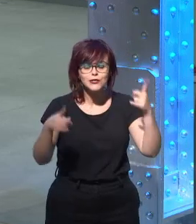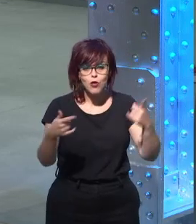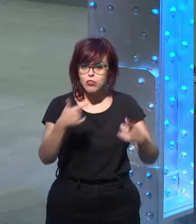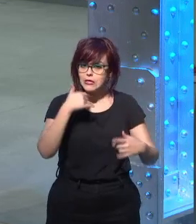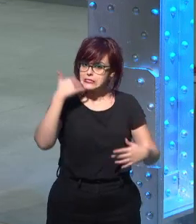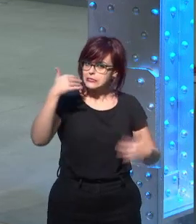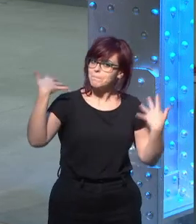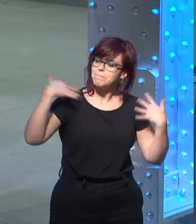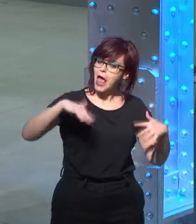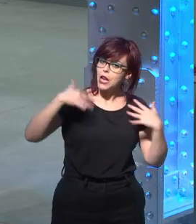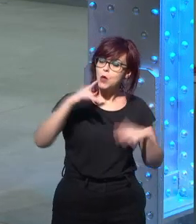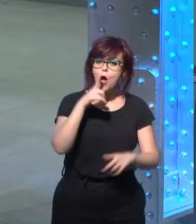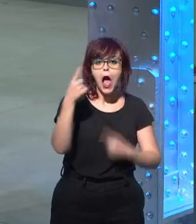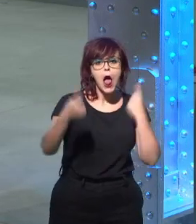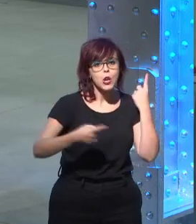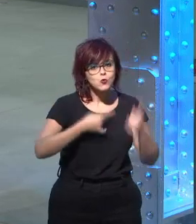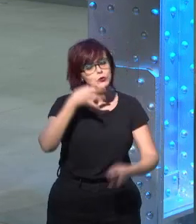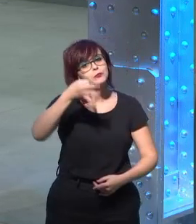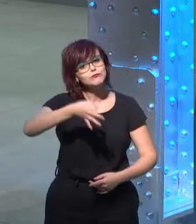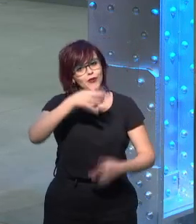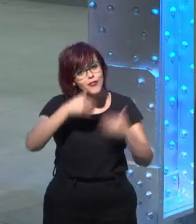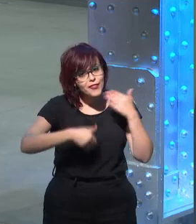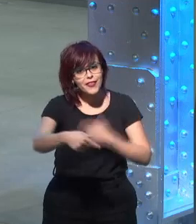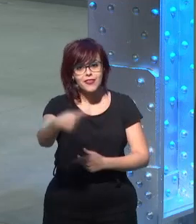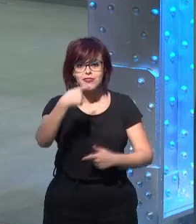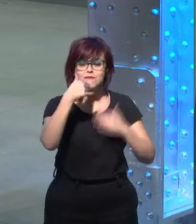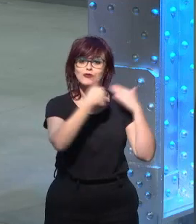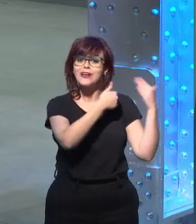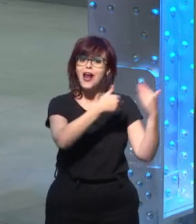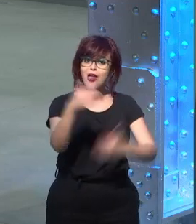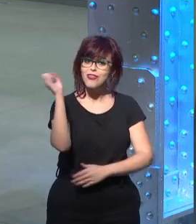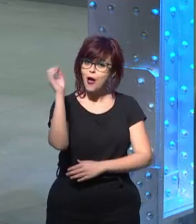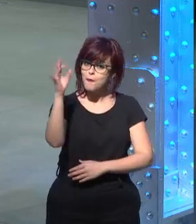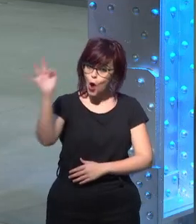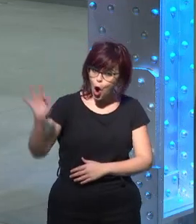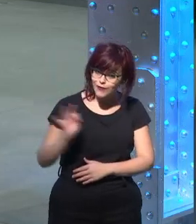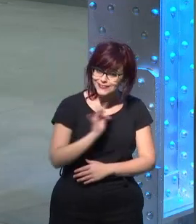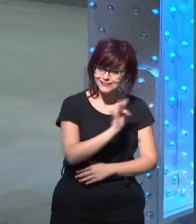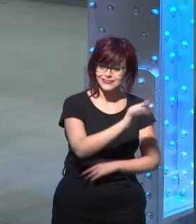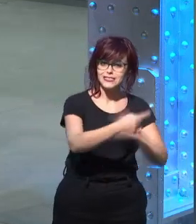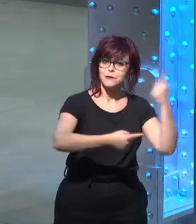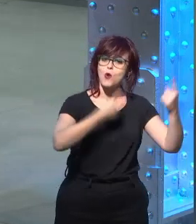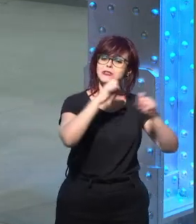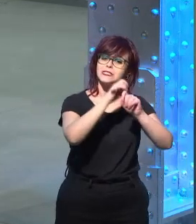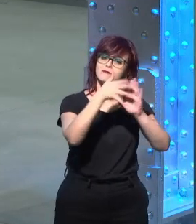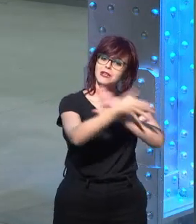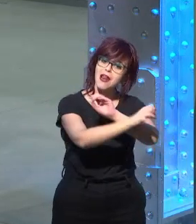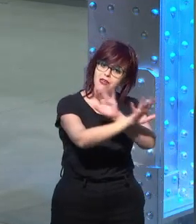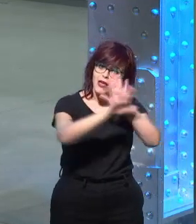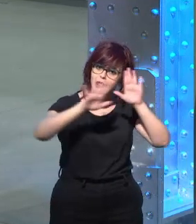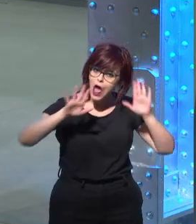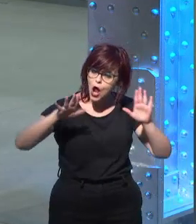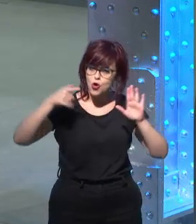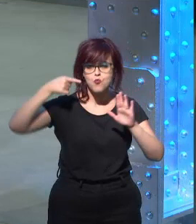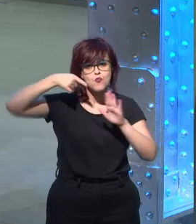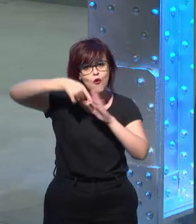las intervenciones haya destacado esto. Muchas gracias, ponentes, por la claridad y profundidad